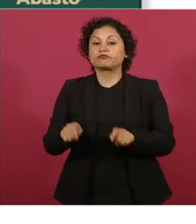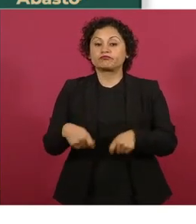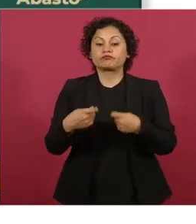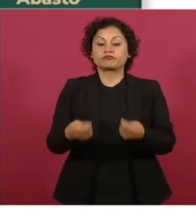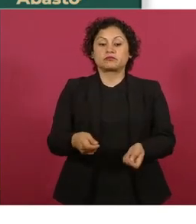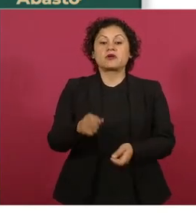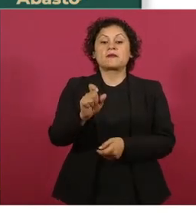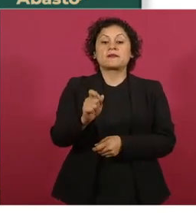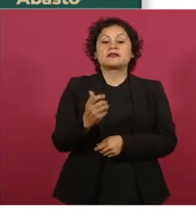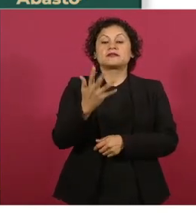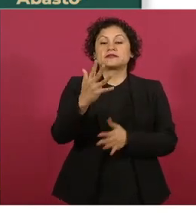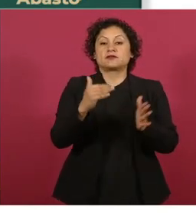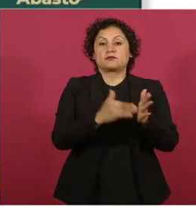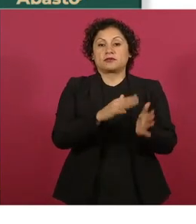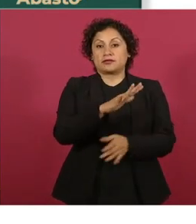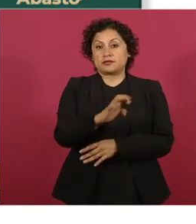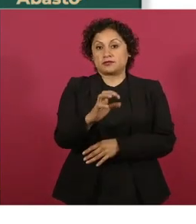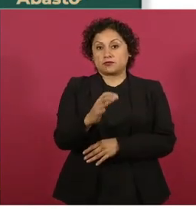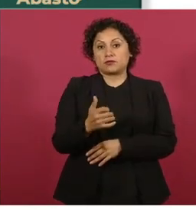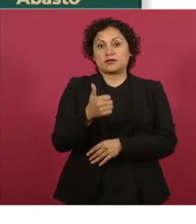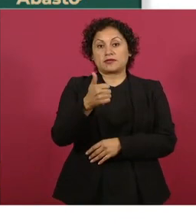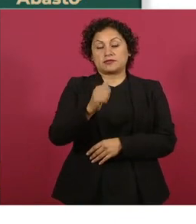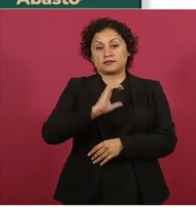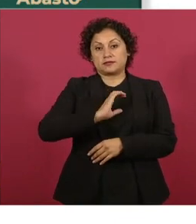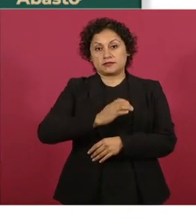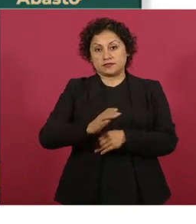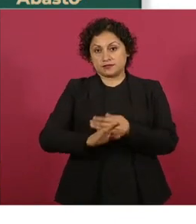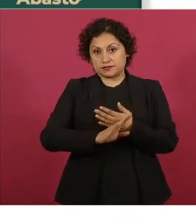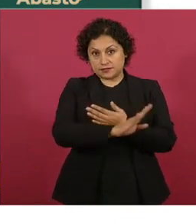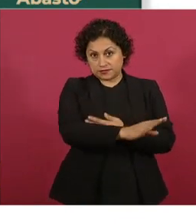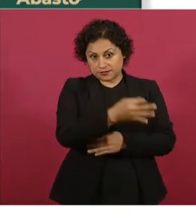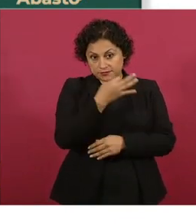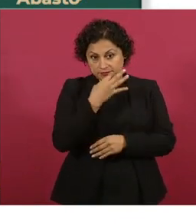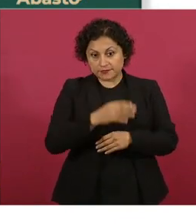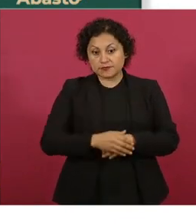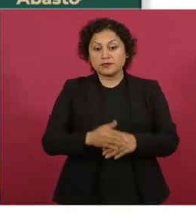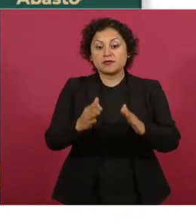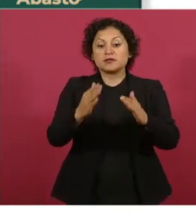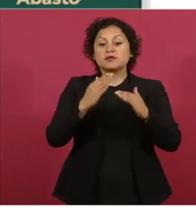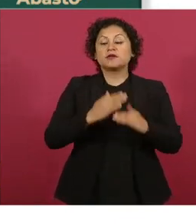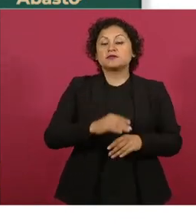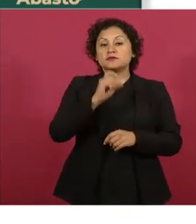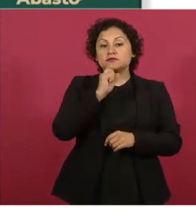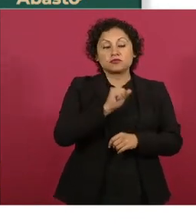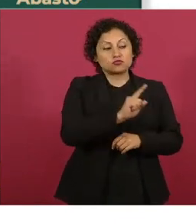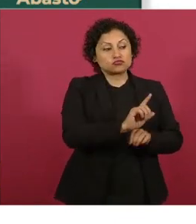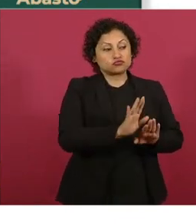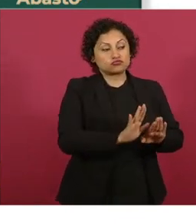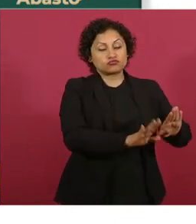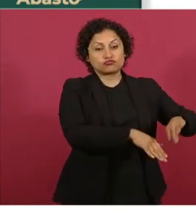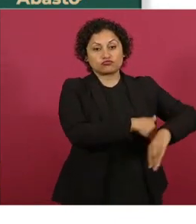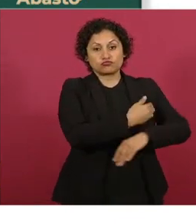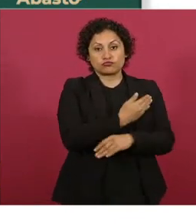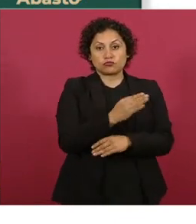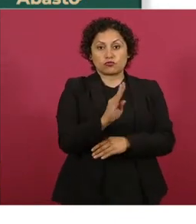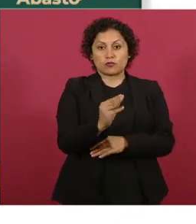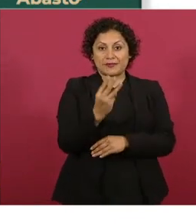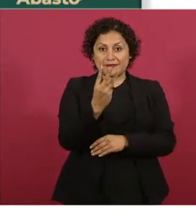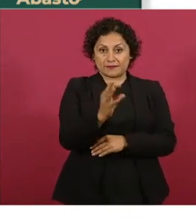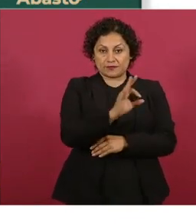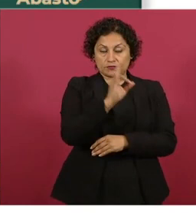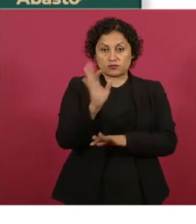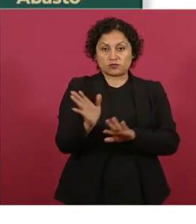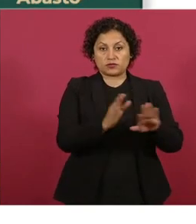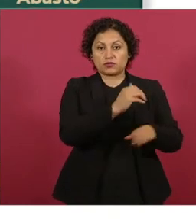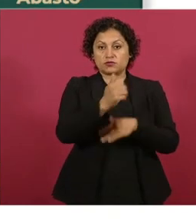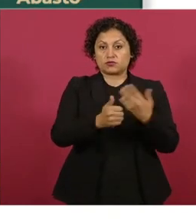25.556 sesiones de quimioterapia. El surtimiento de piezas hacia los almacenes se reporta en el 93%. En la Ciudad de México, el